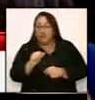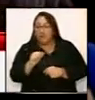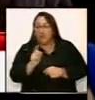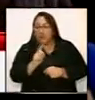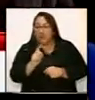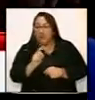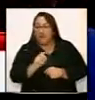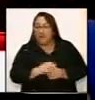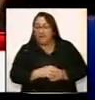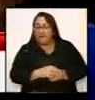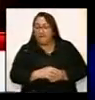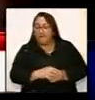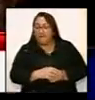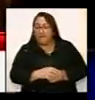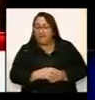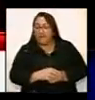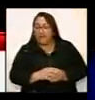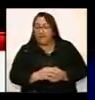tema. Ah, perdón.